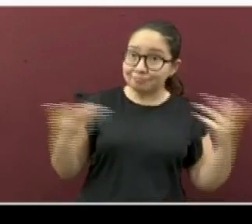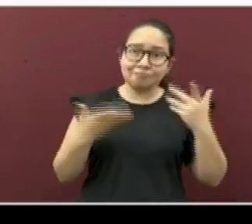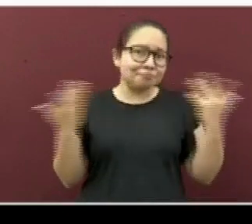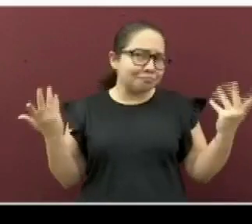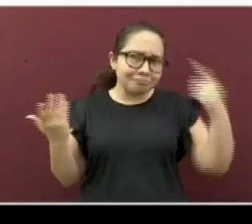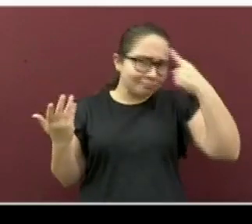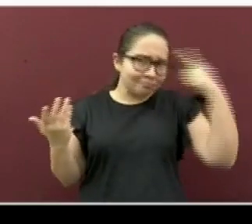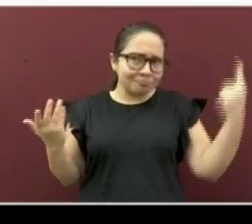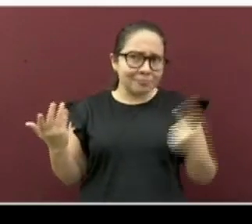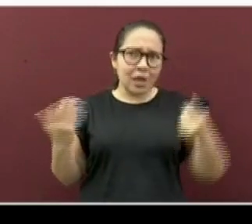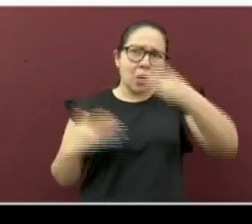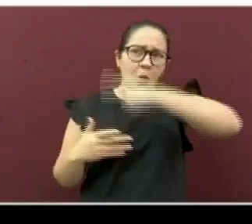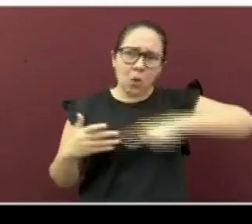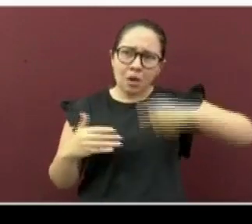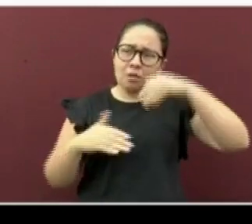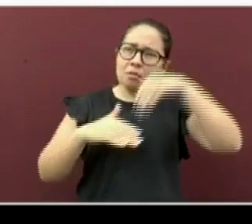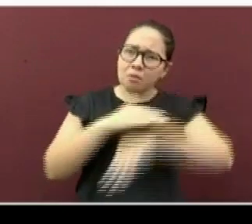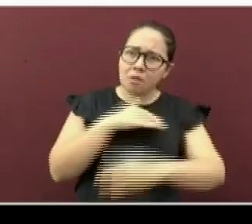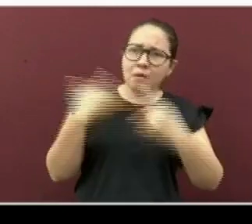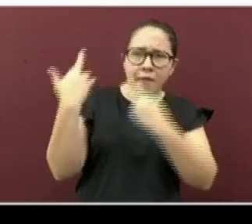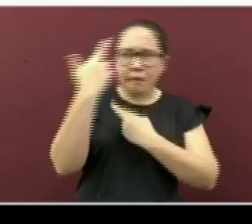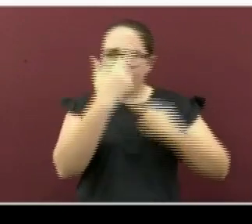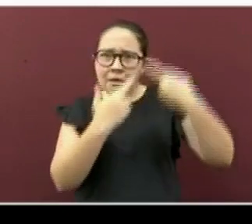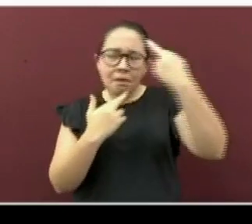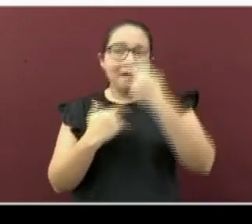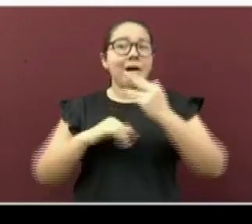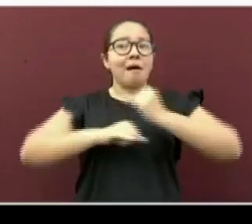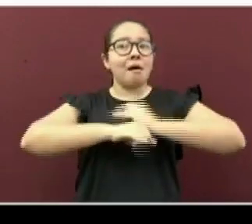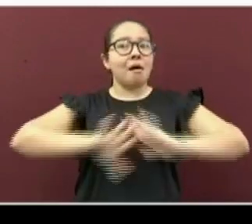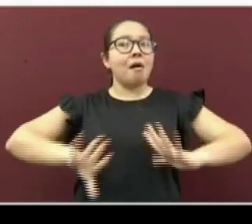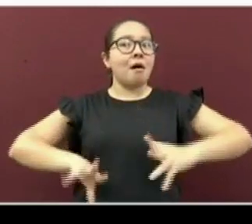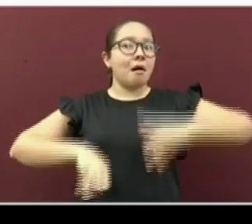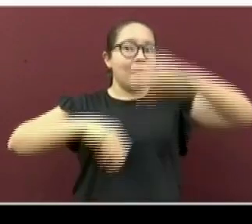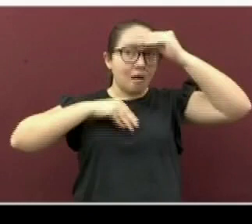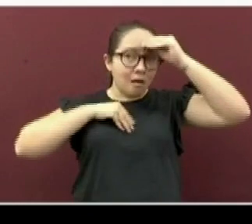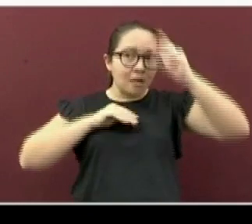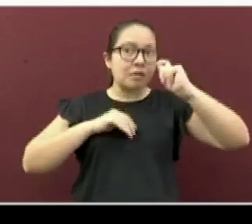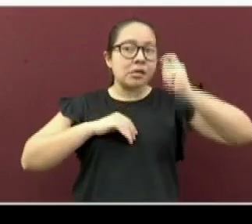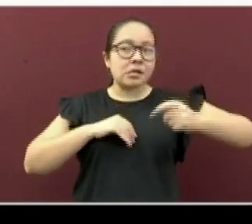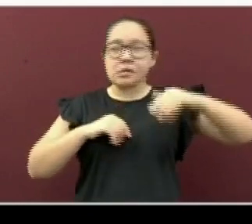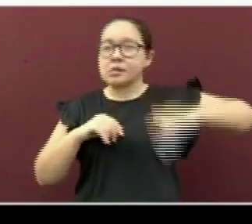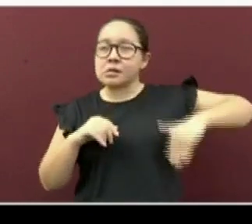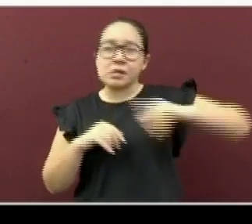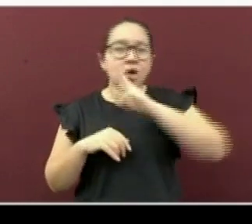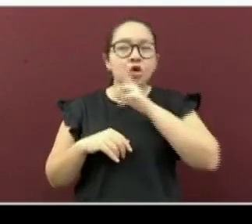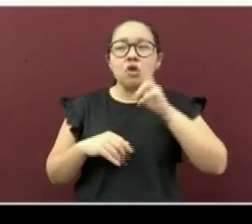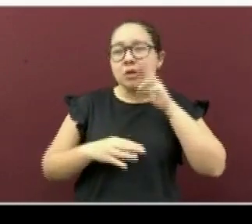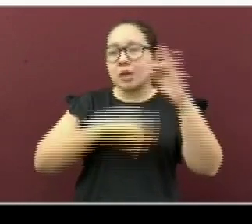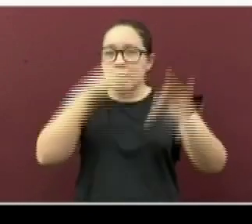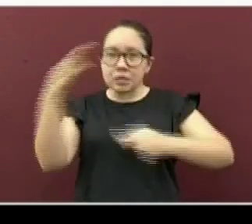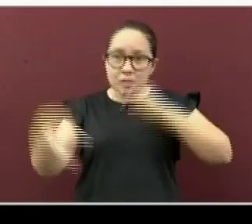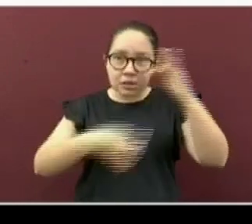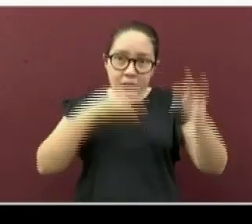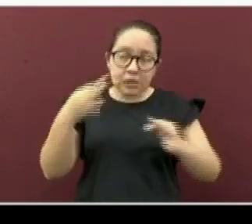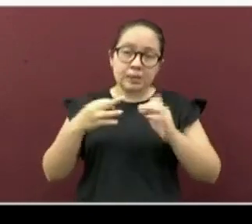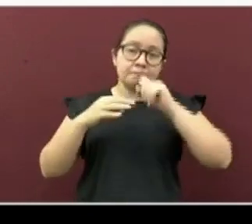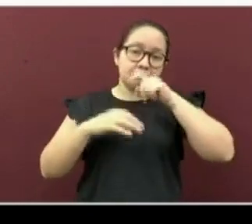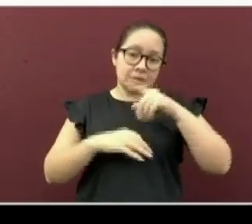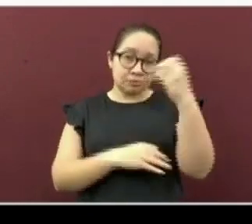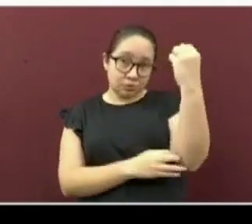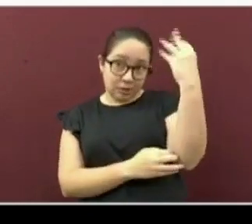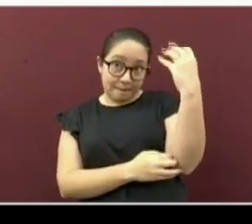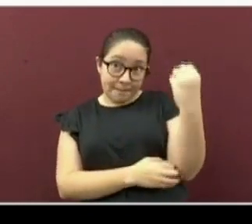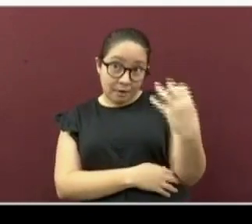coronavirus.veracruz.gob.mx, en donde se puede informar de las últimas actualizaciones sobre la pandemia y el